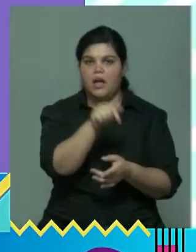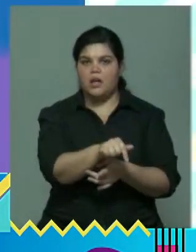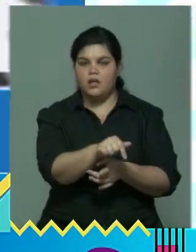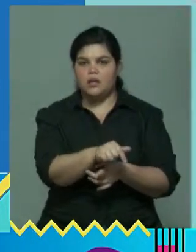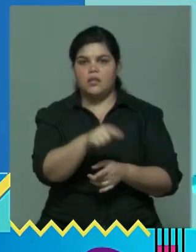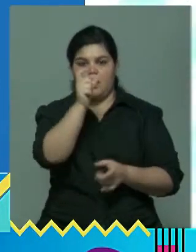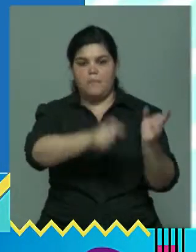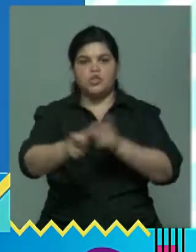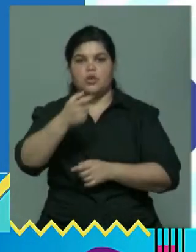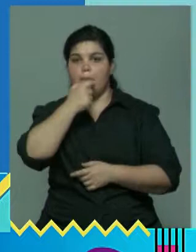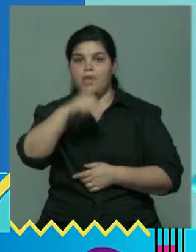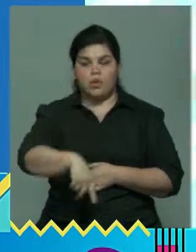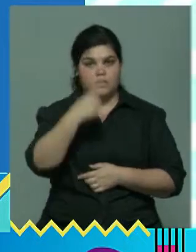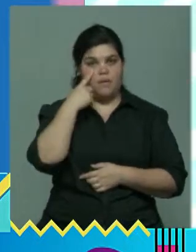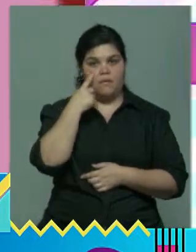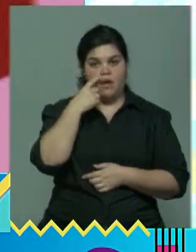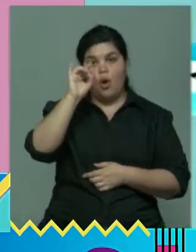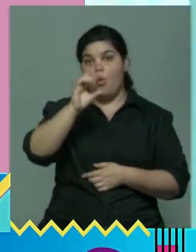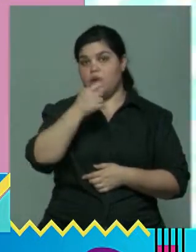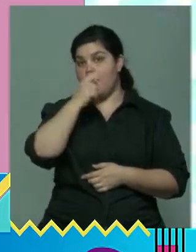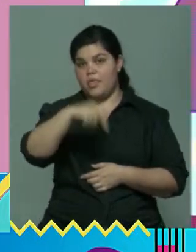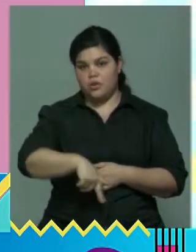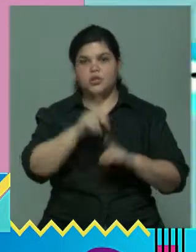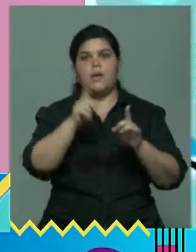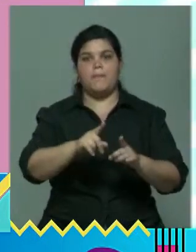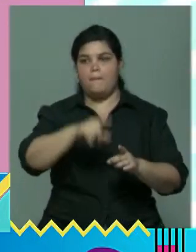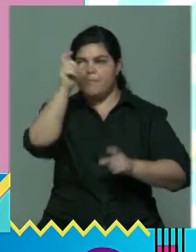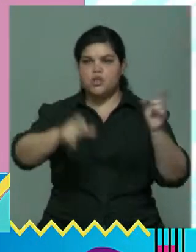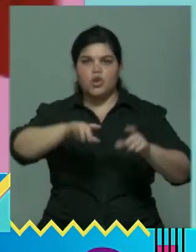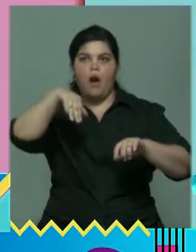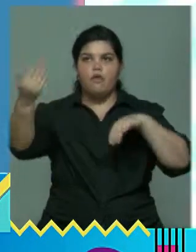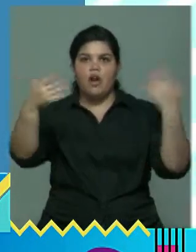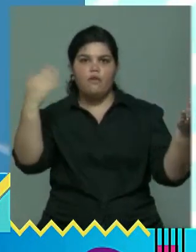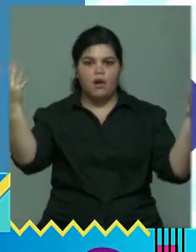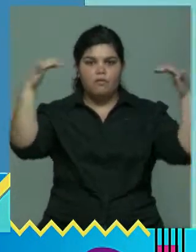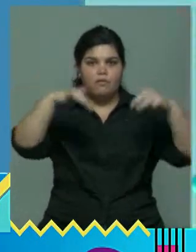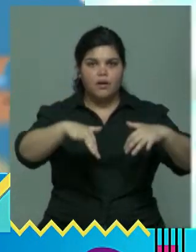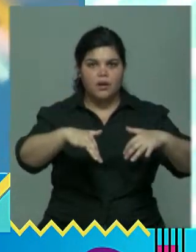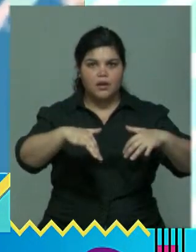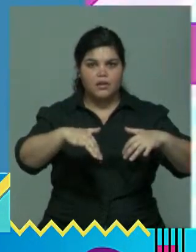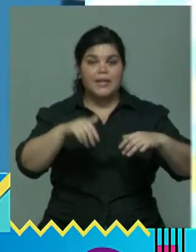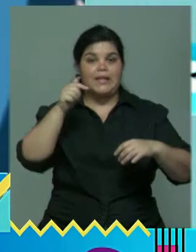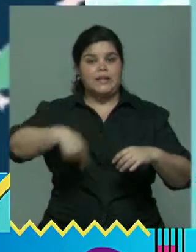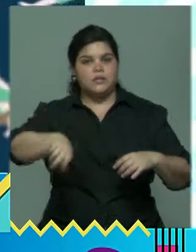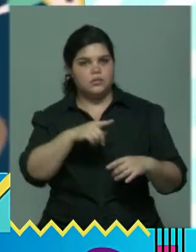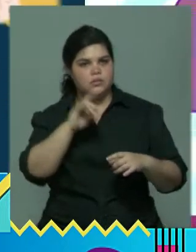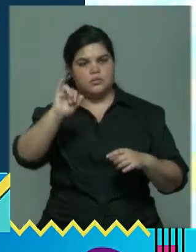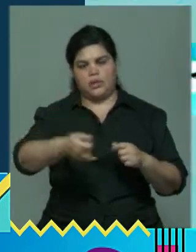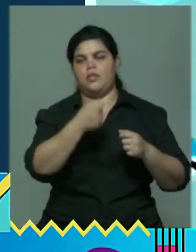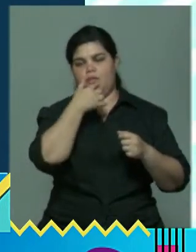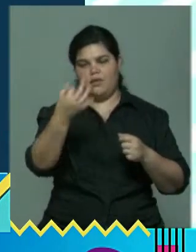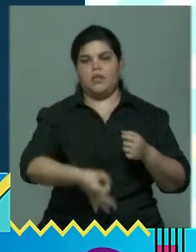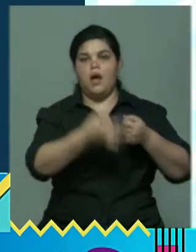de Mendoza, que viven por supuesto no solo mendocinos y mendocinas, sino también mucha población migrante, de plantear, obviamente sí, tiene sus características